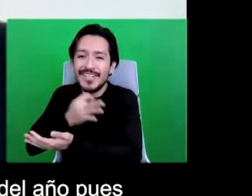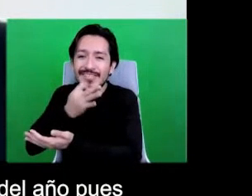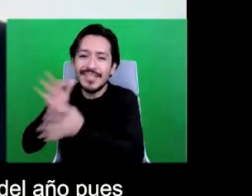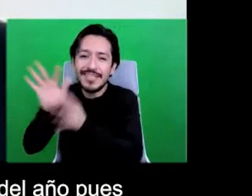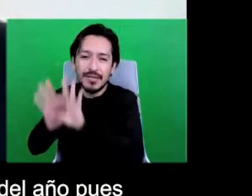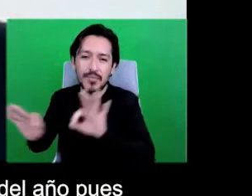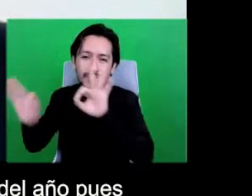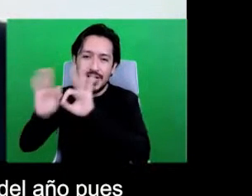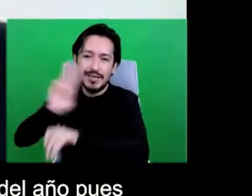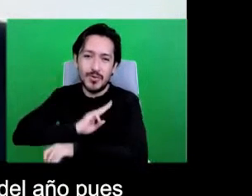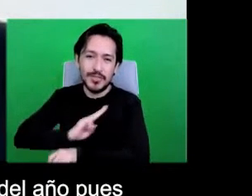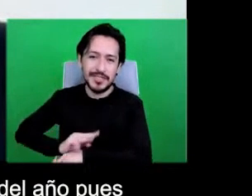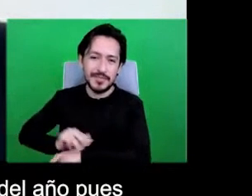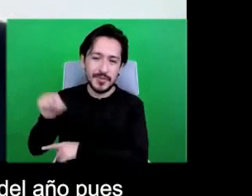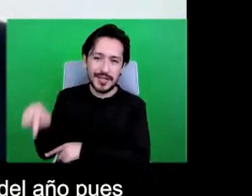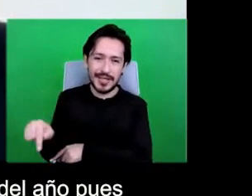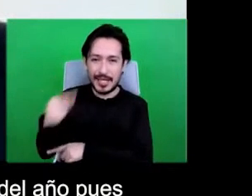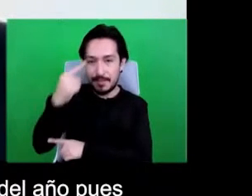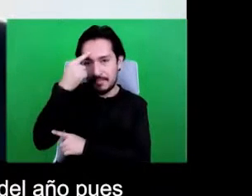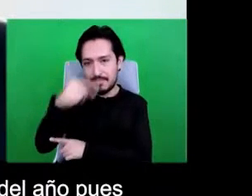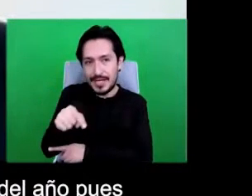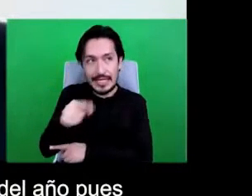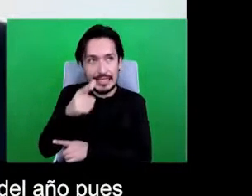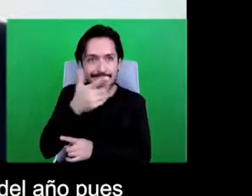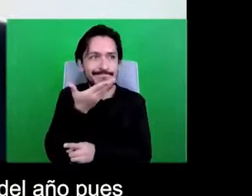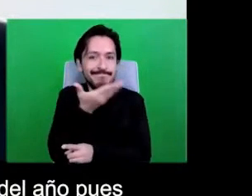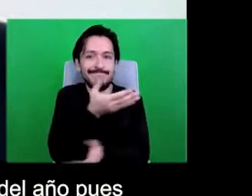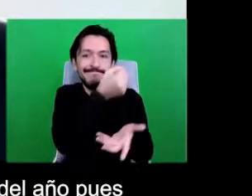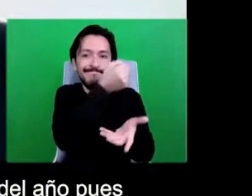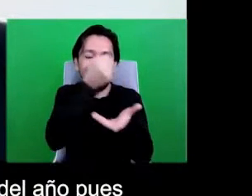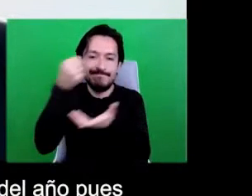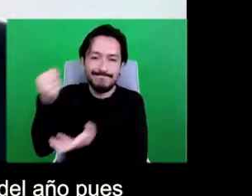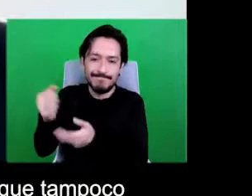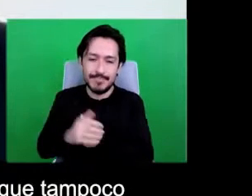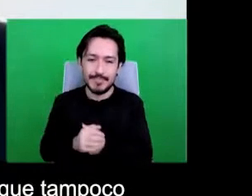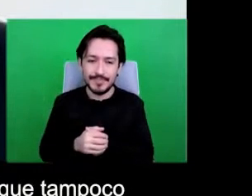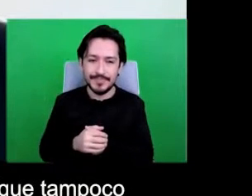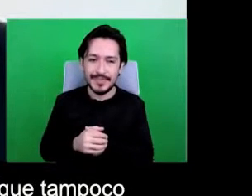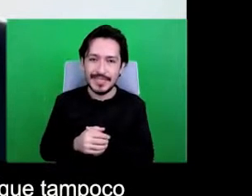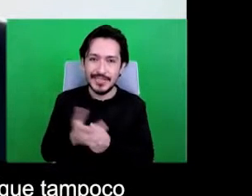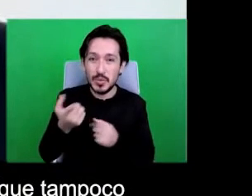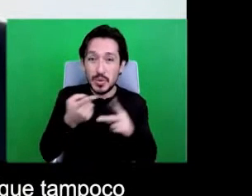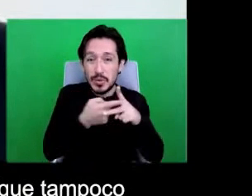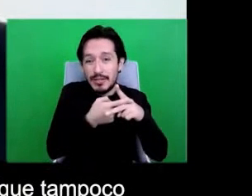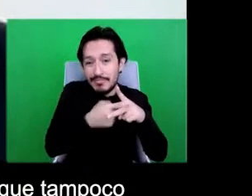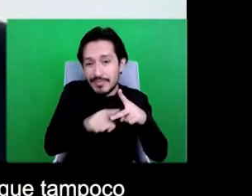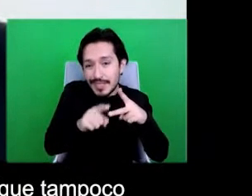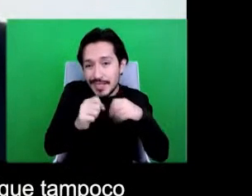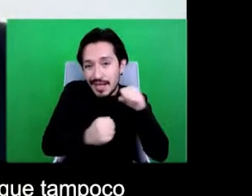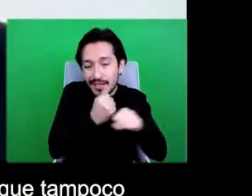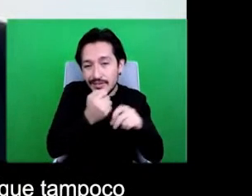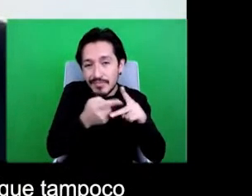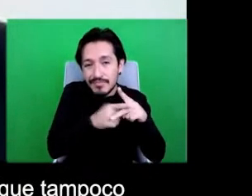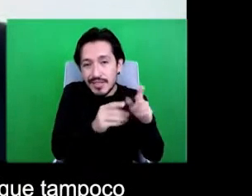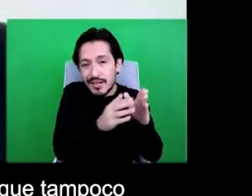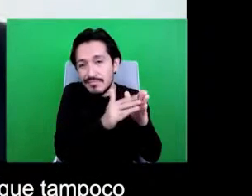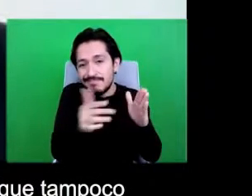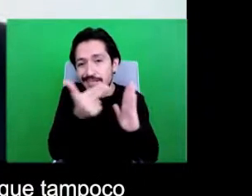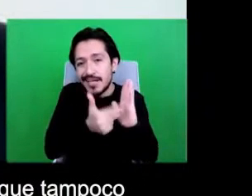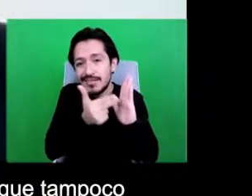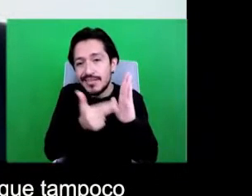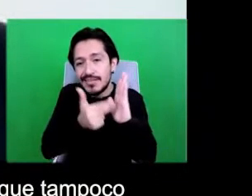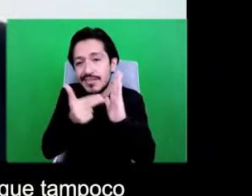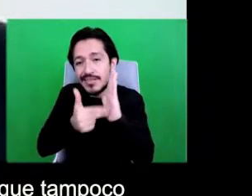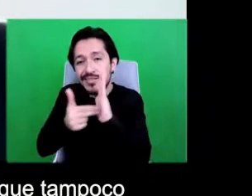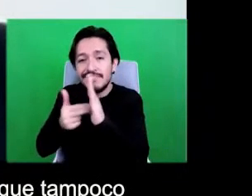y en el transcurso del año pues empiezan las actividades solamente de talleres y hasta ahí terminamos, y contados